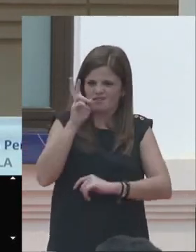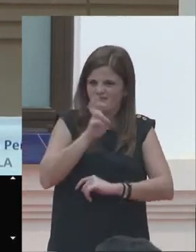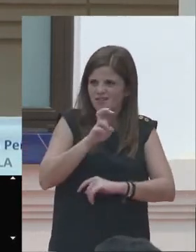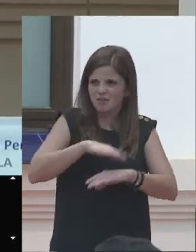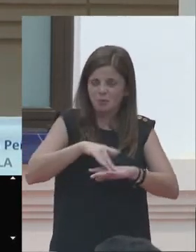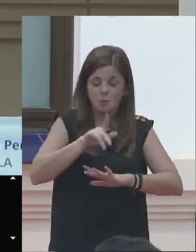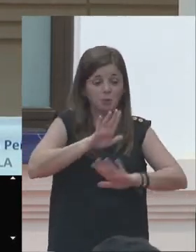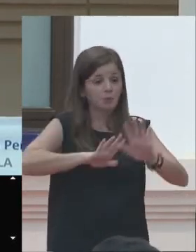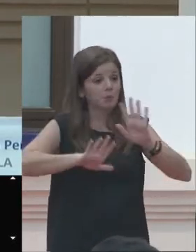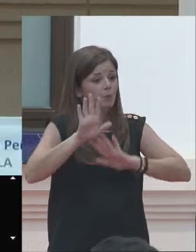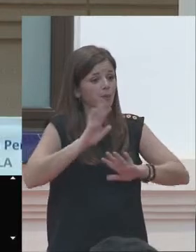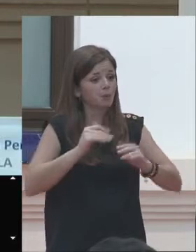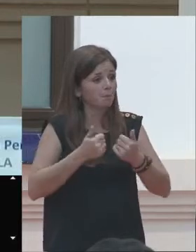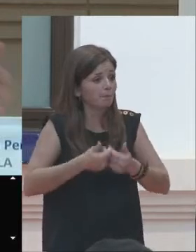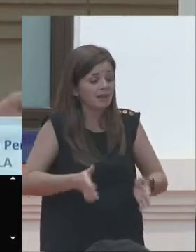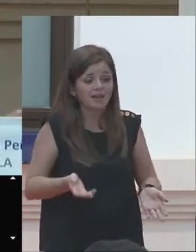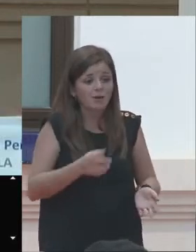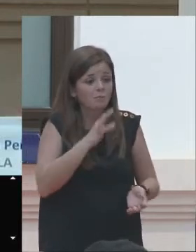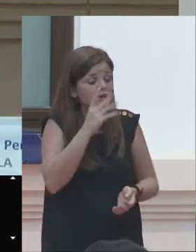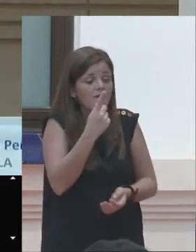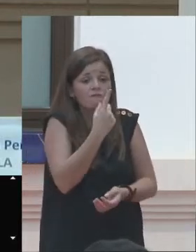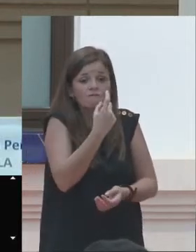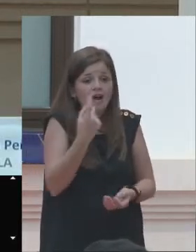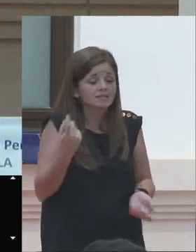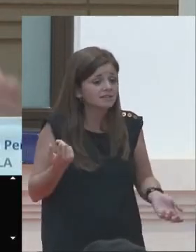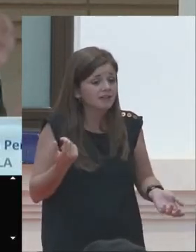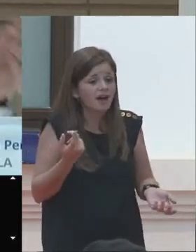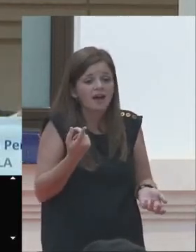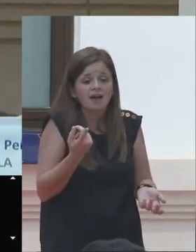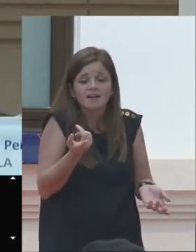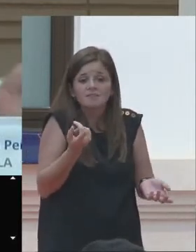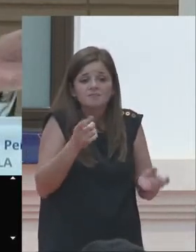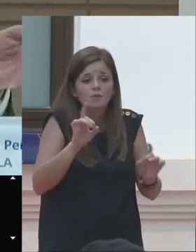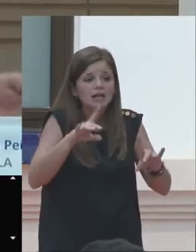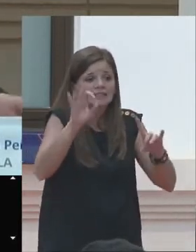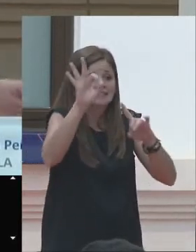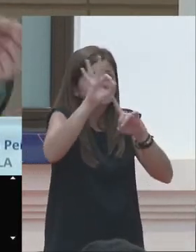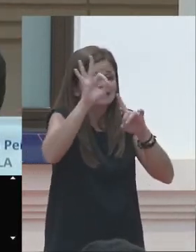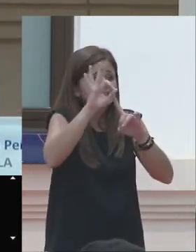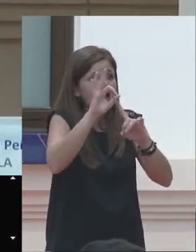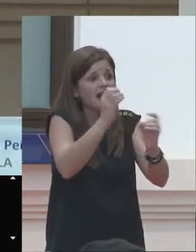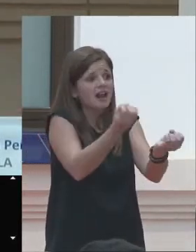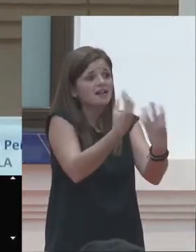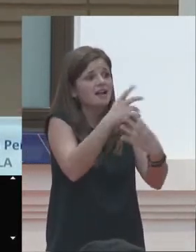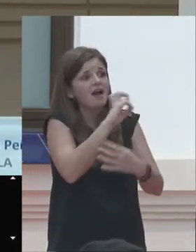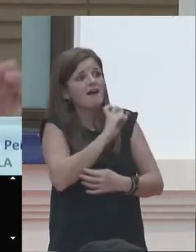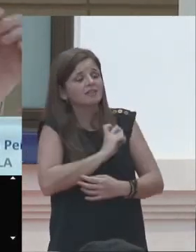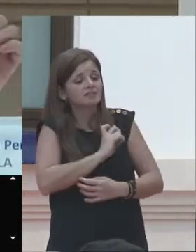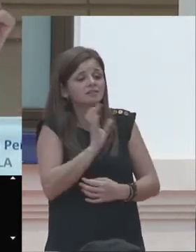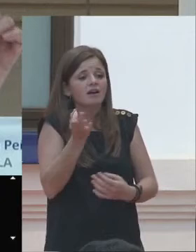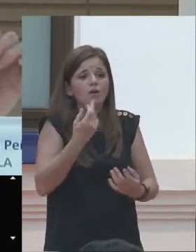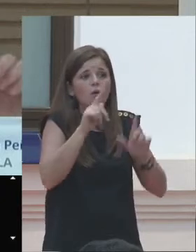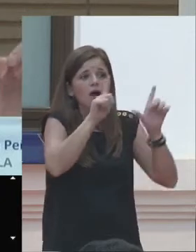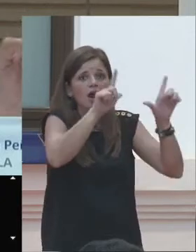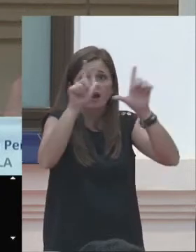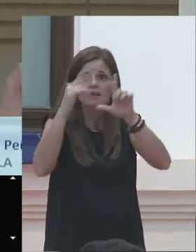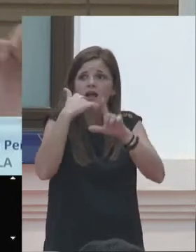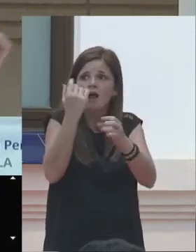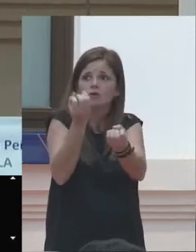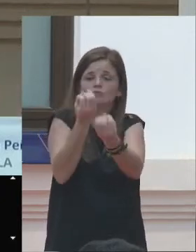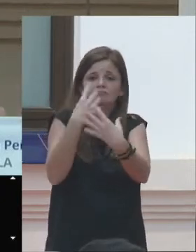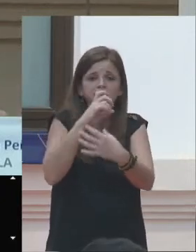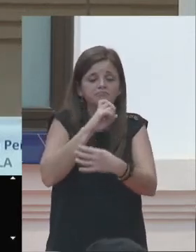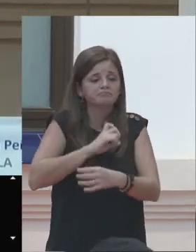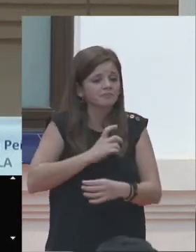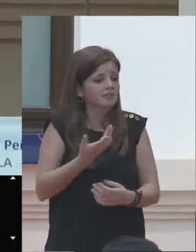porque existen falta de señalización o bien existe redundancia de señalización. Y el objetivo, porque esto